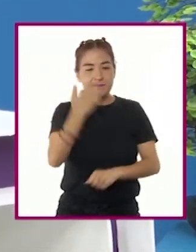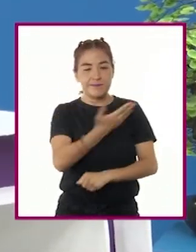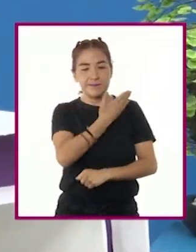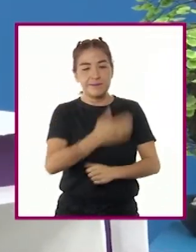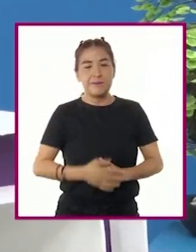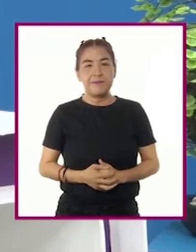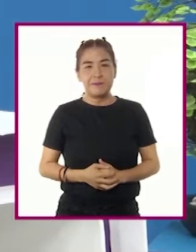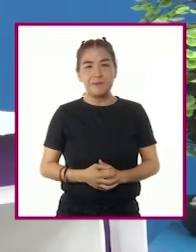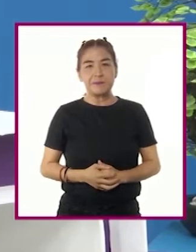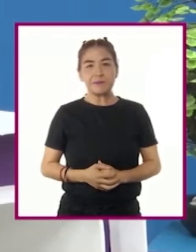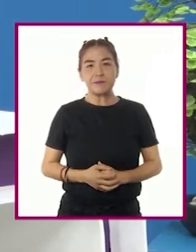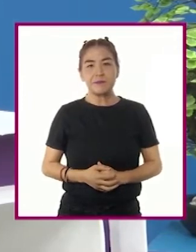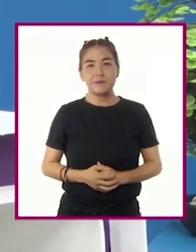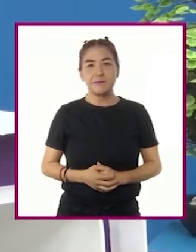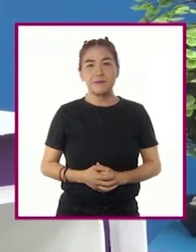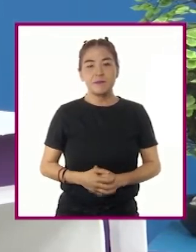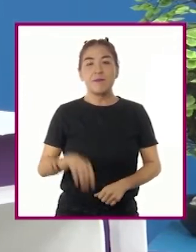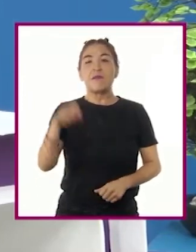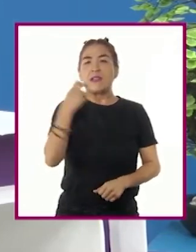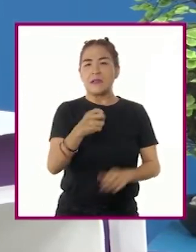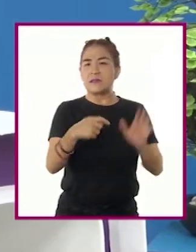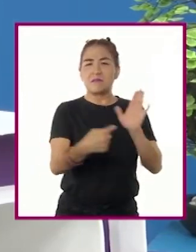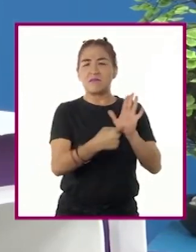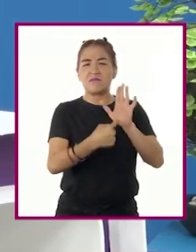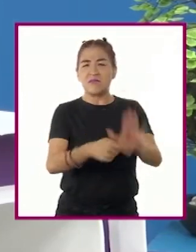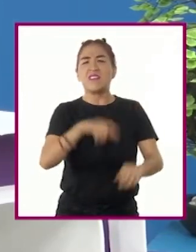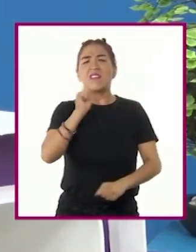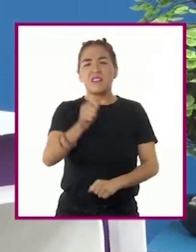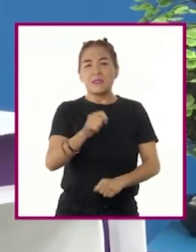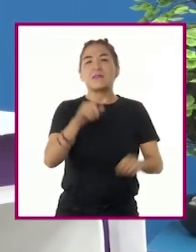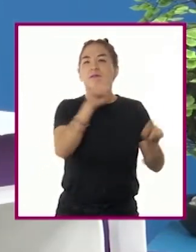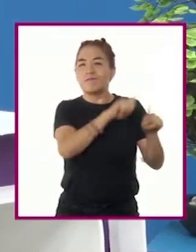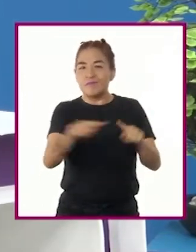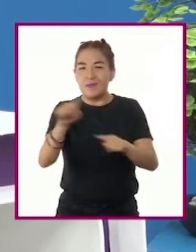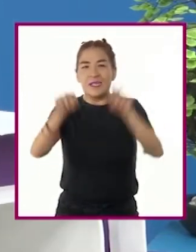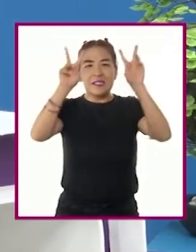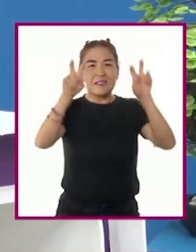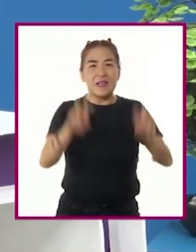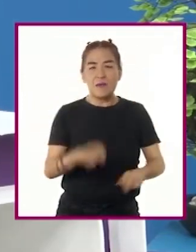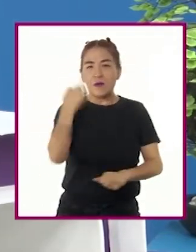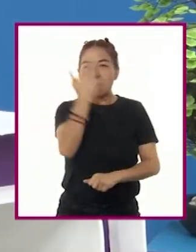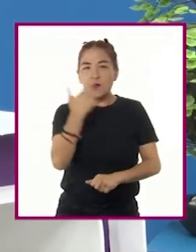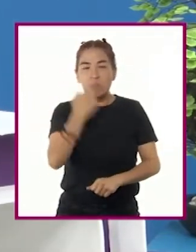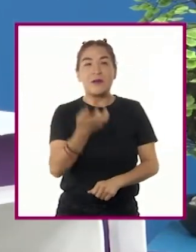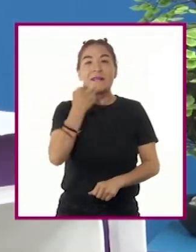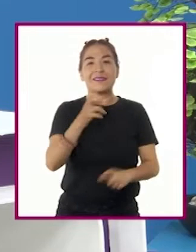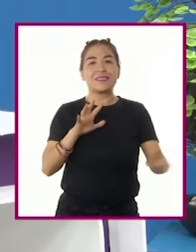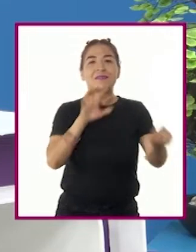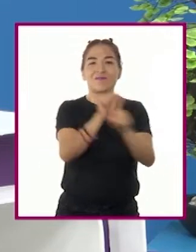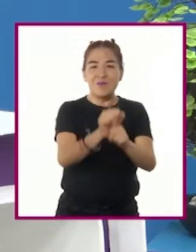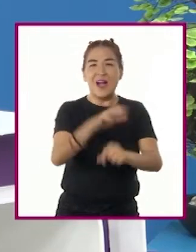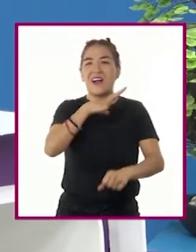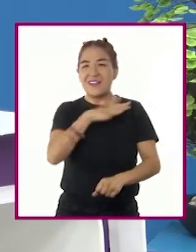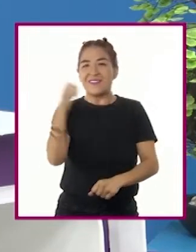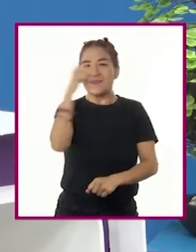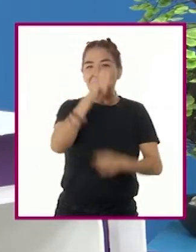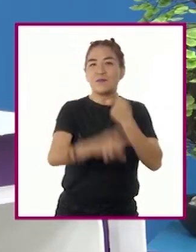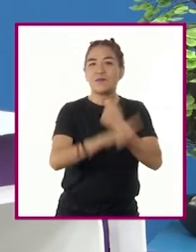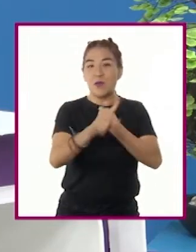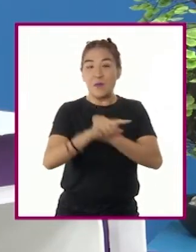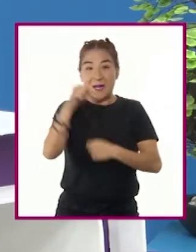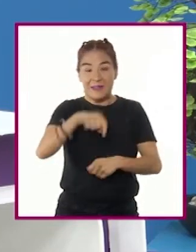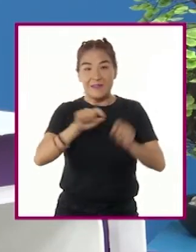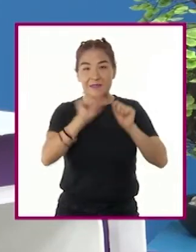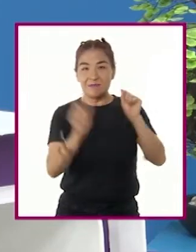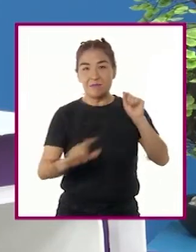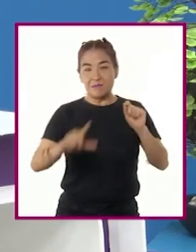bienestar para México. En este documento se analizan diversos temas relacionados con los retos y problemas que enfrenta nuestro país en